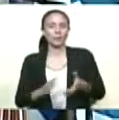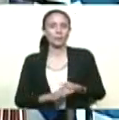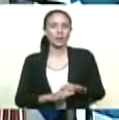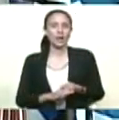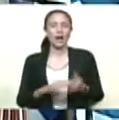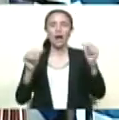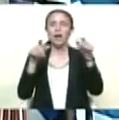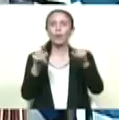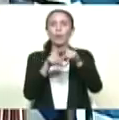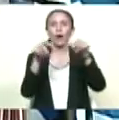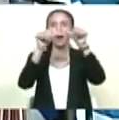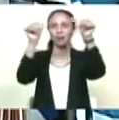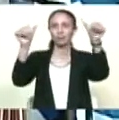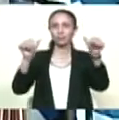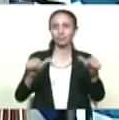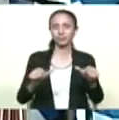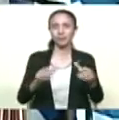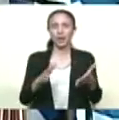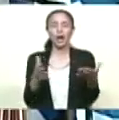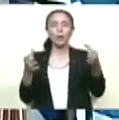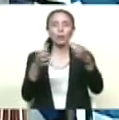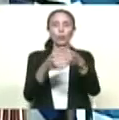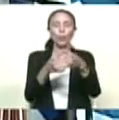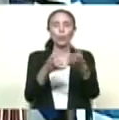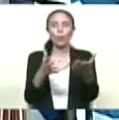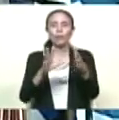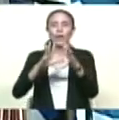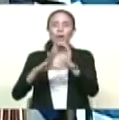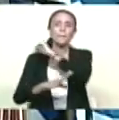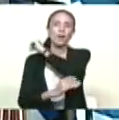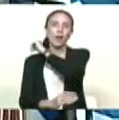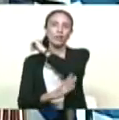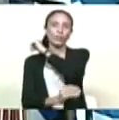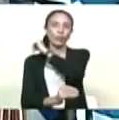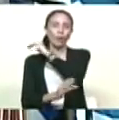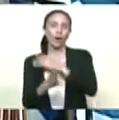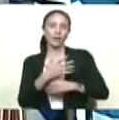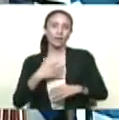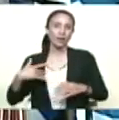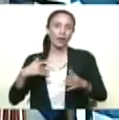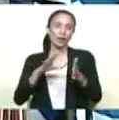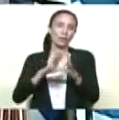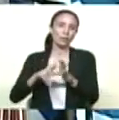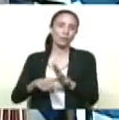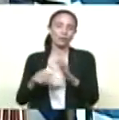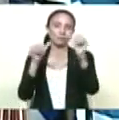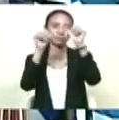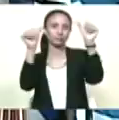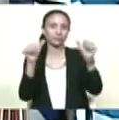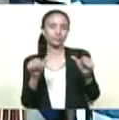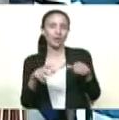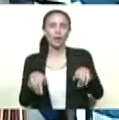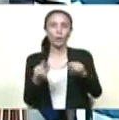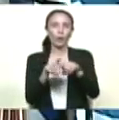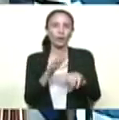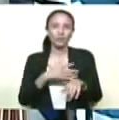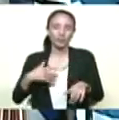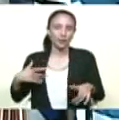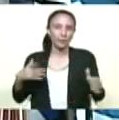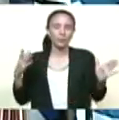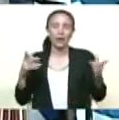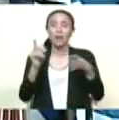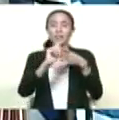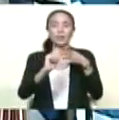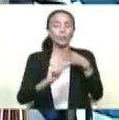cárteles de la delincuencia organizada póngalo usted el apellido carteles de cualquier tipo hay la